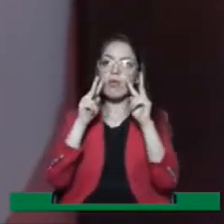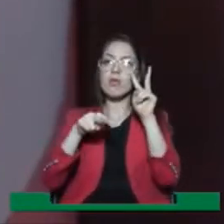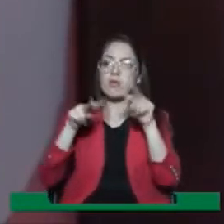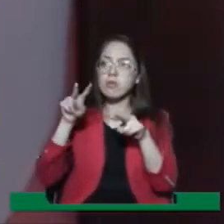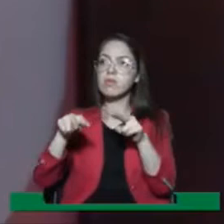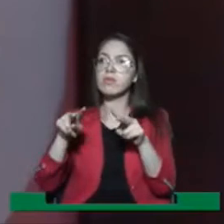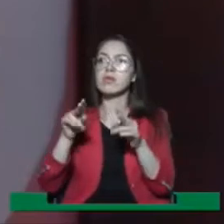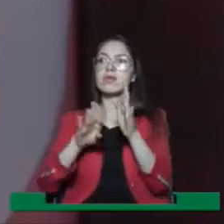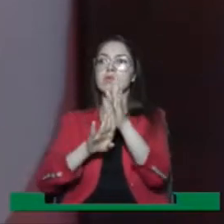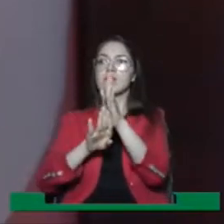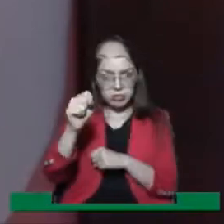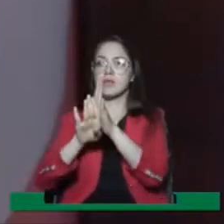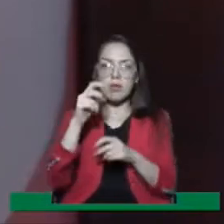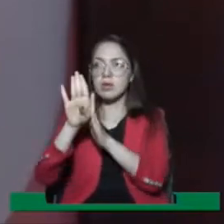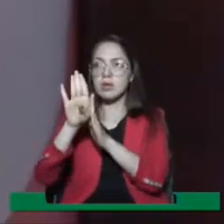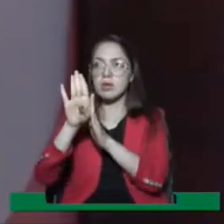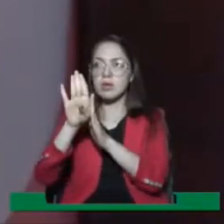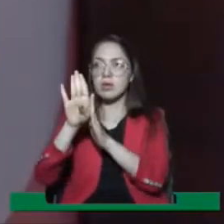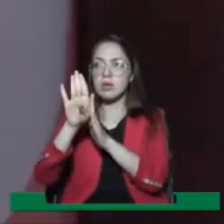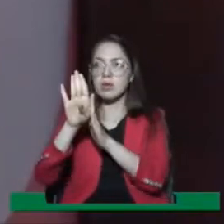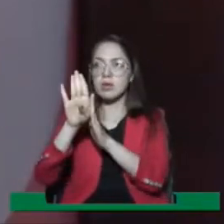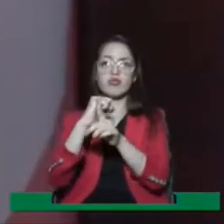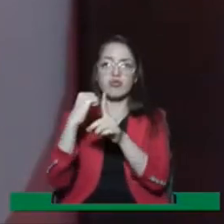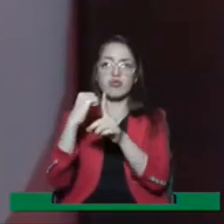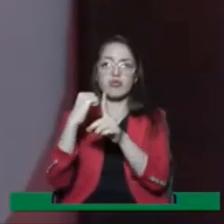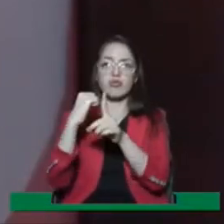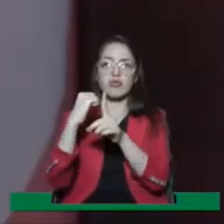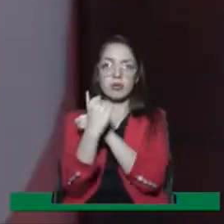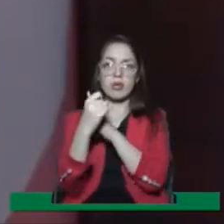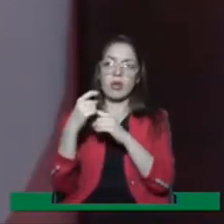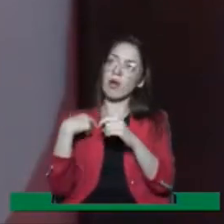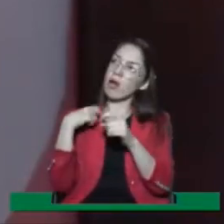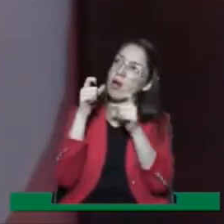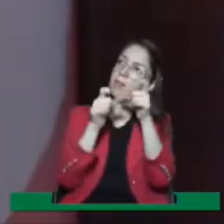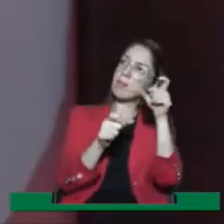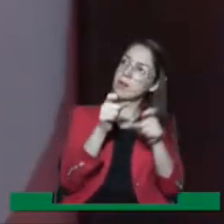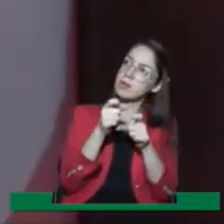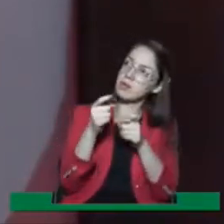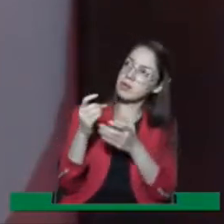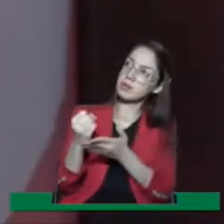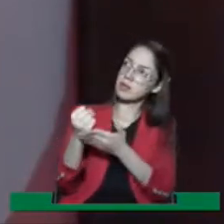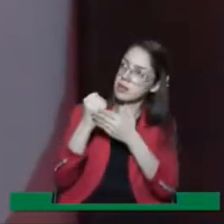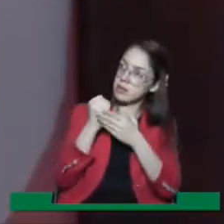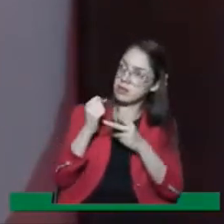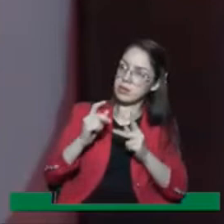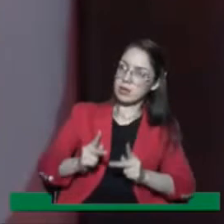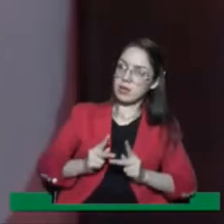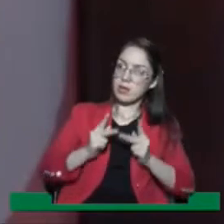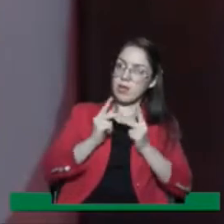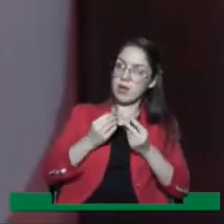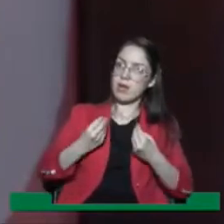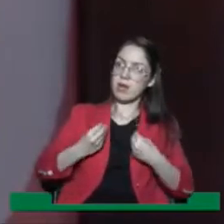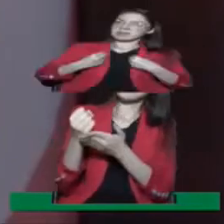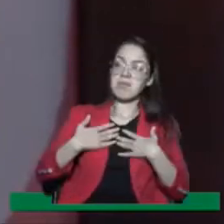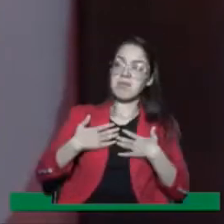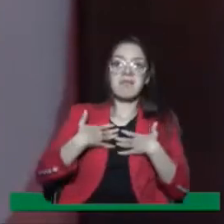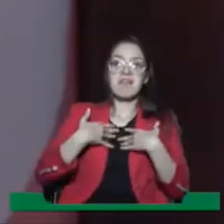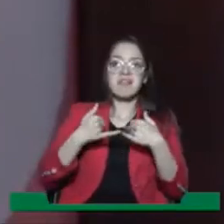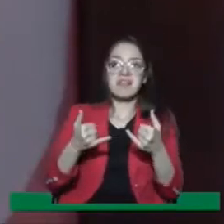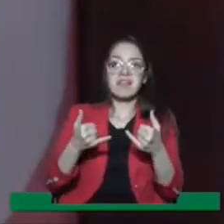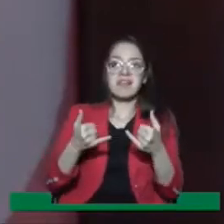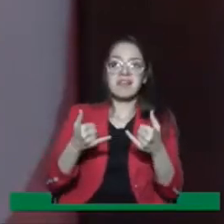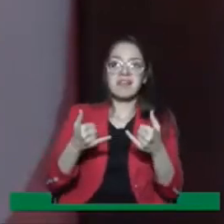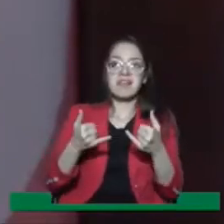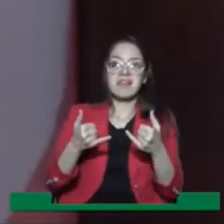desarrollo de turín el turismo social nos permite a las personas vivir mejor ser más felices y poder ayudar a todos